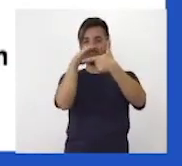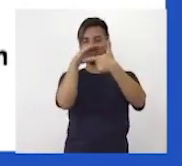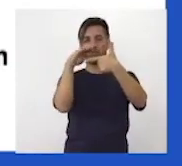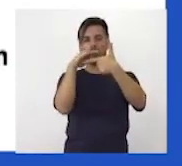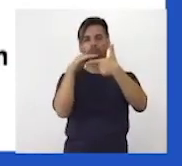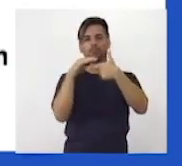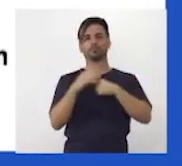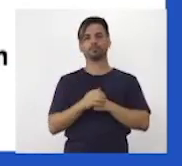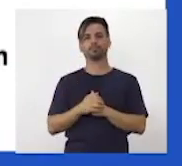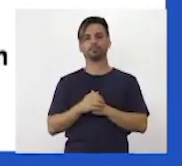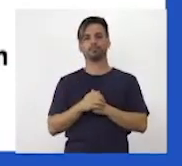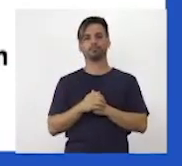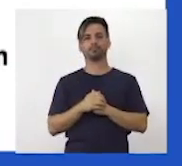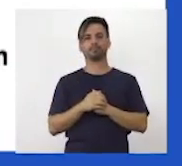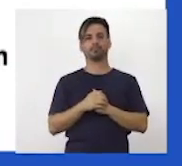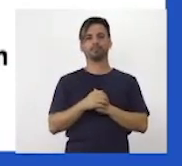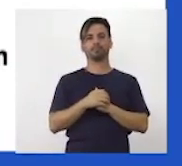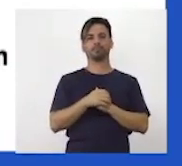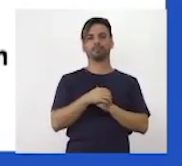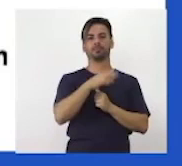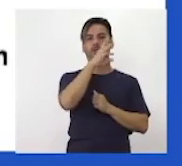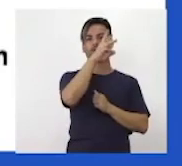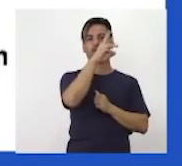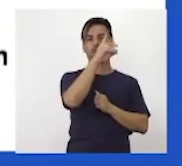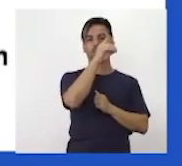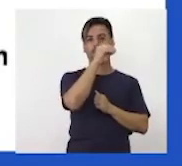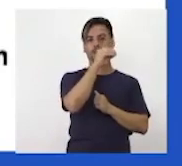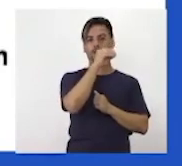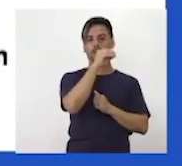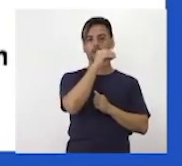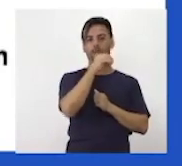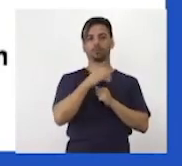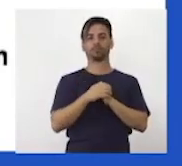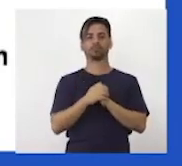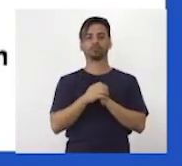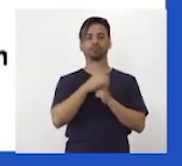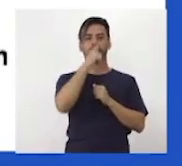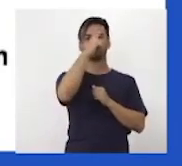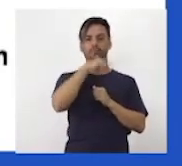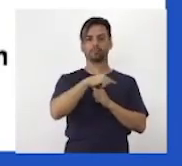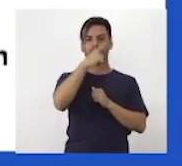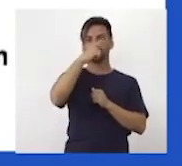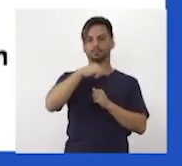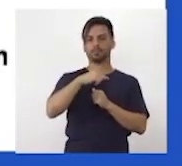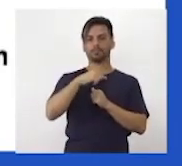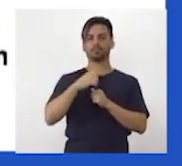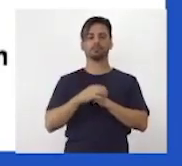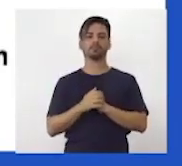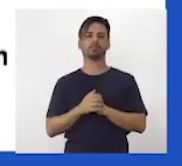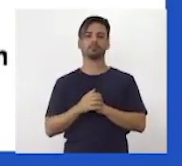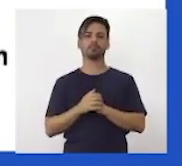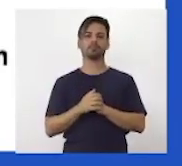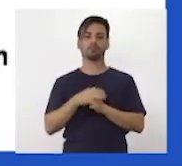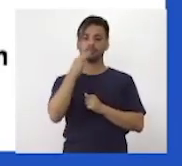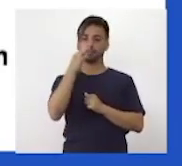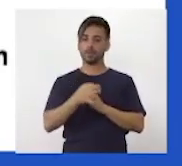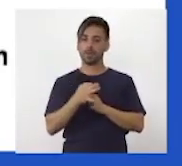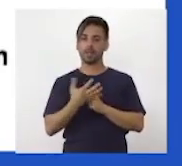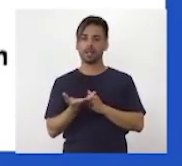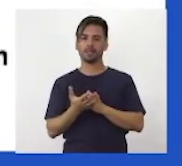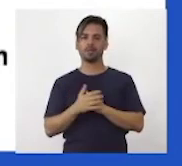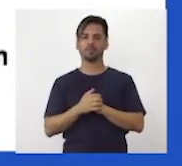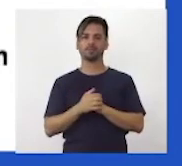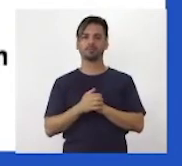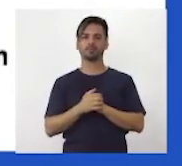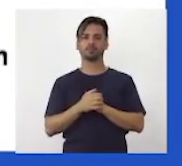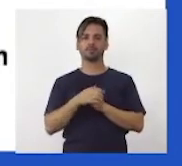numerador entre el monomio del denominador. ¿Correcto? Aplicas el mismo